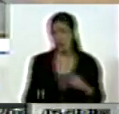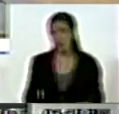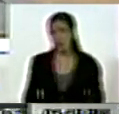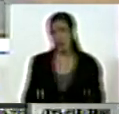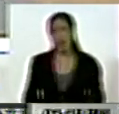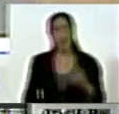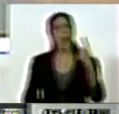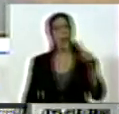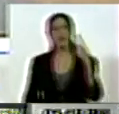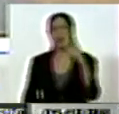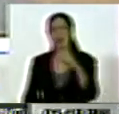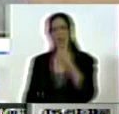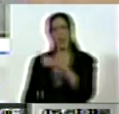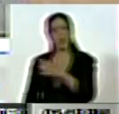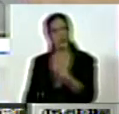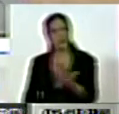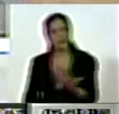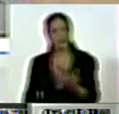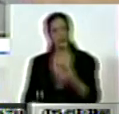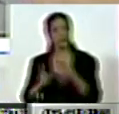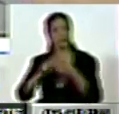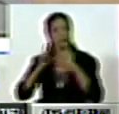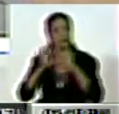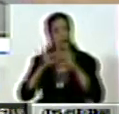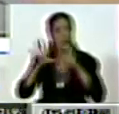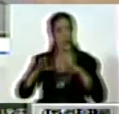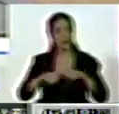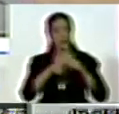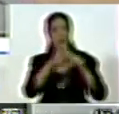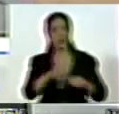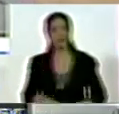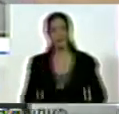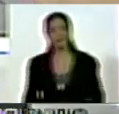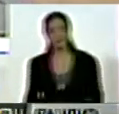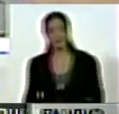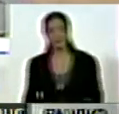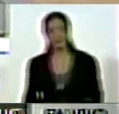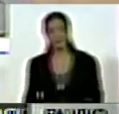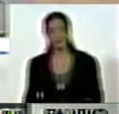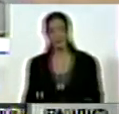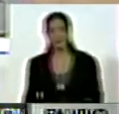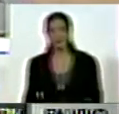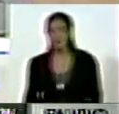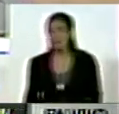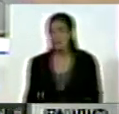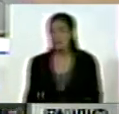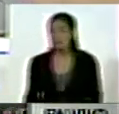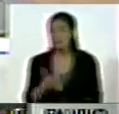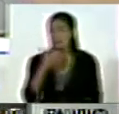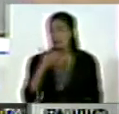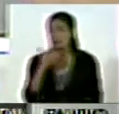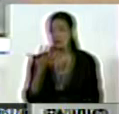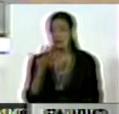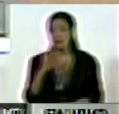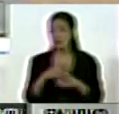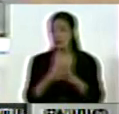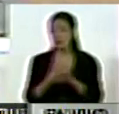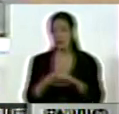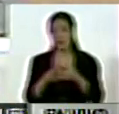Otros están incursos en delitos graves de corrupción. Es una especie de